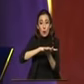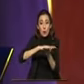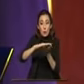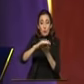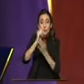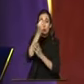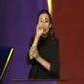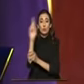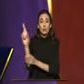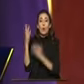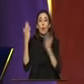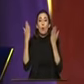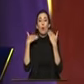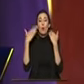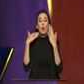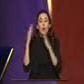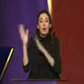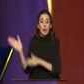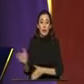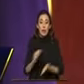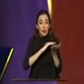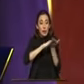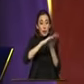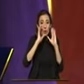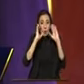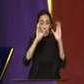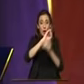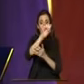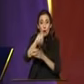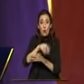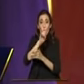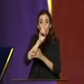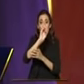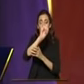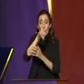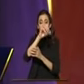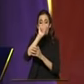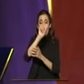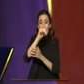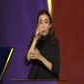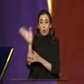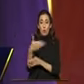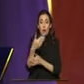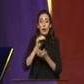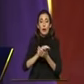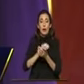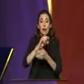el viaducto sur de Guayaquil y el corredor vial Juján-Quevedo Santo Domingo.